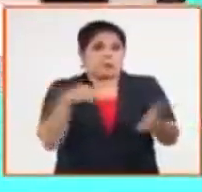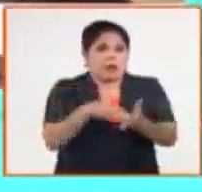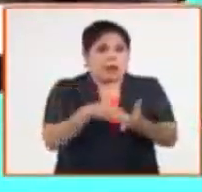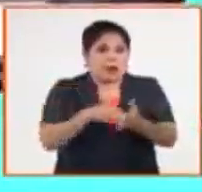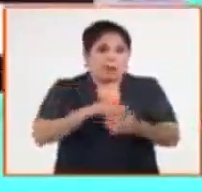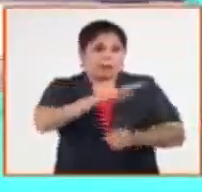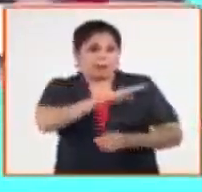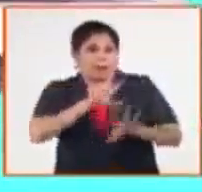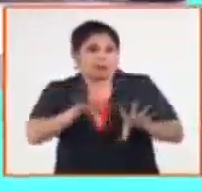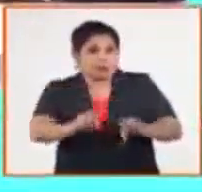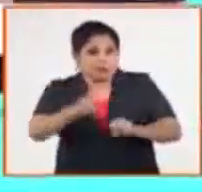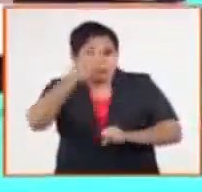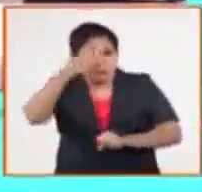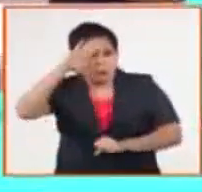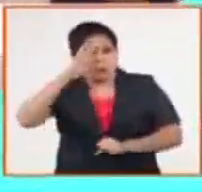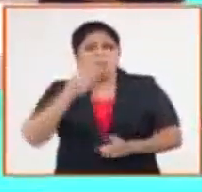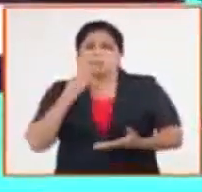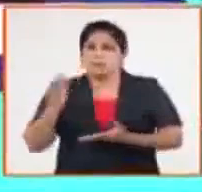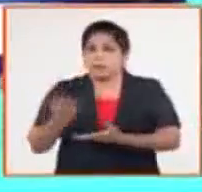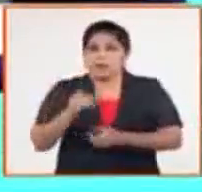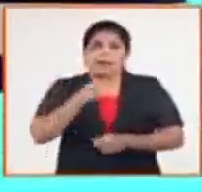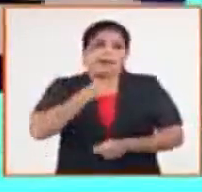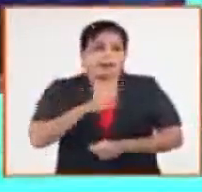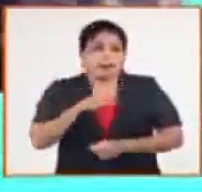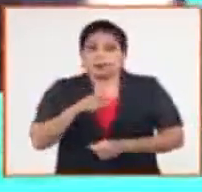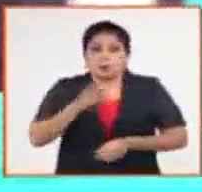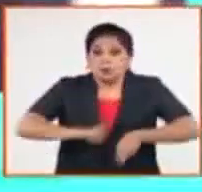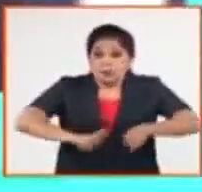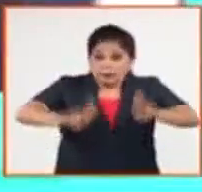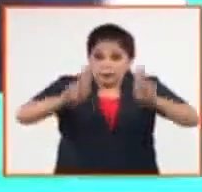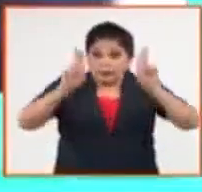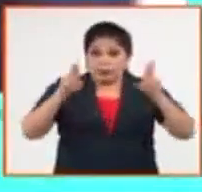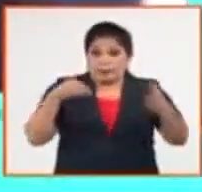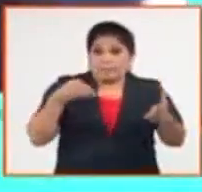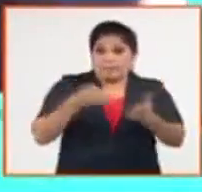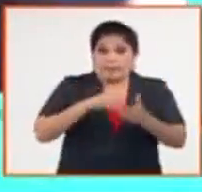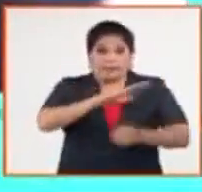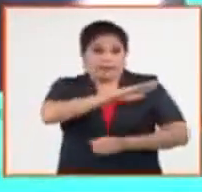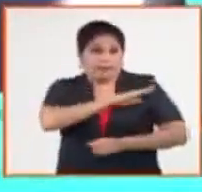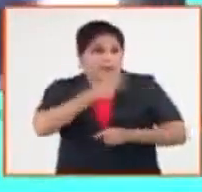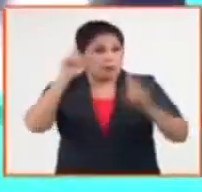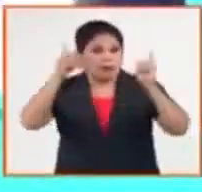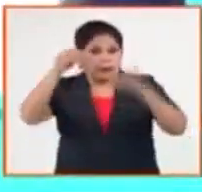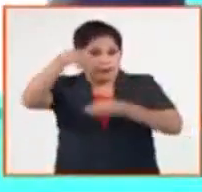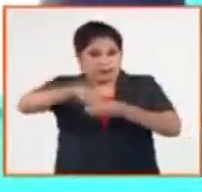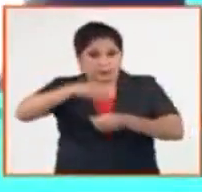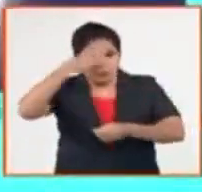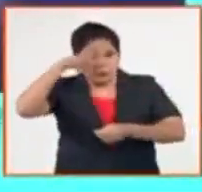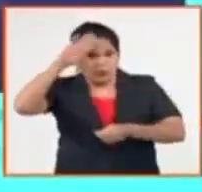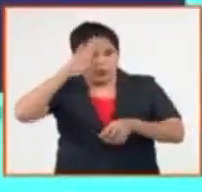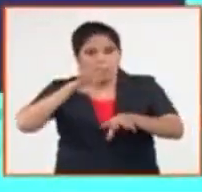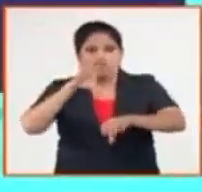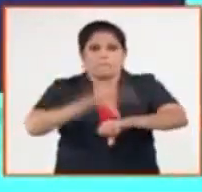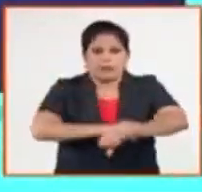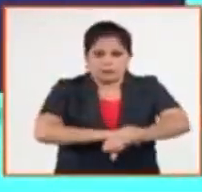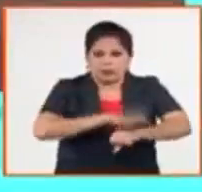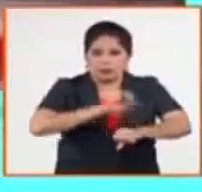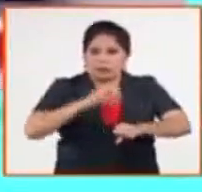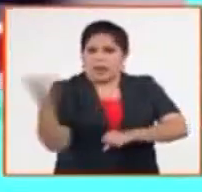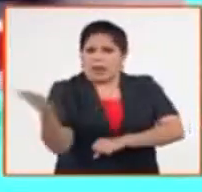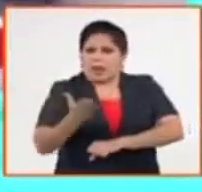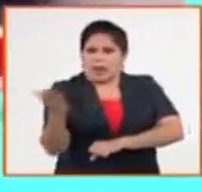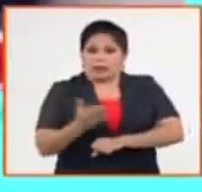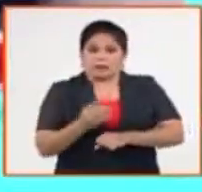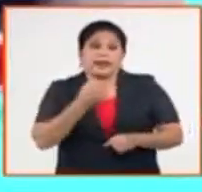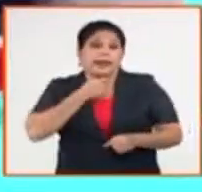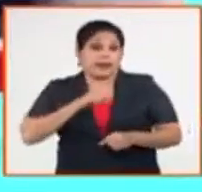contra Cuba, bienvenido. Pero si usted está en desacuerdo con la injerencia militar o política en la isla, será detenido y agredido. Imagínate